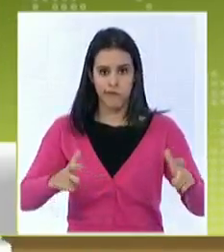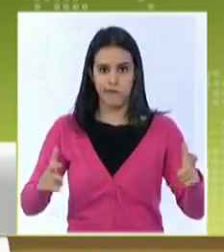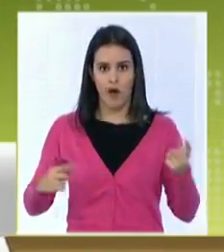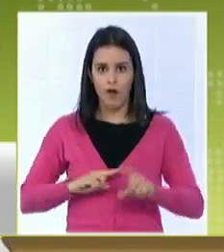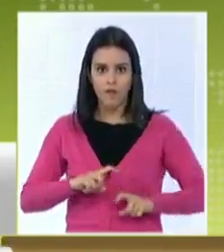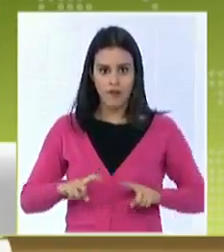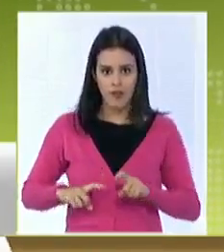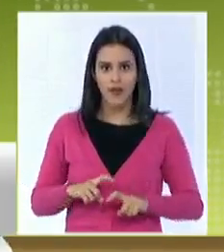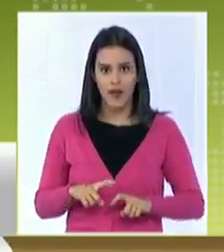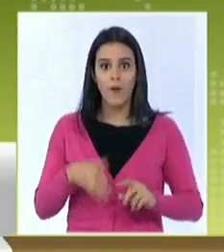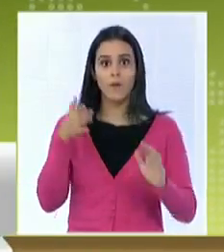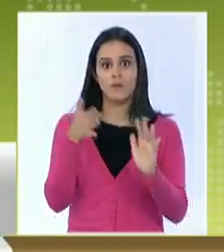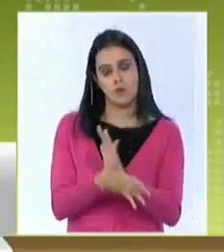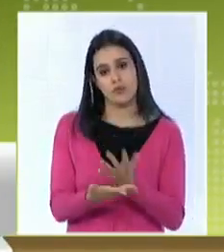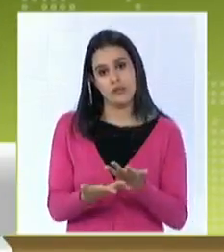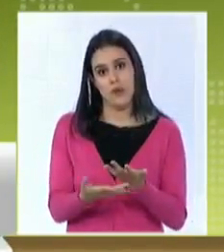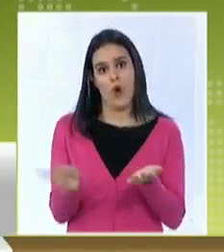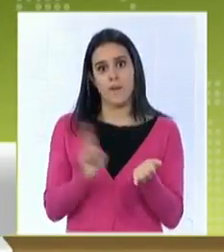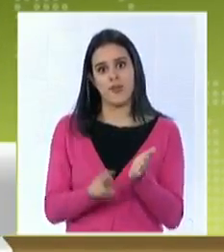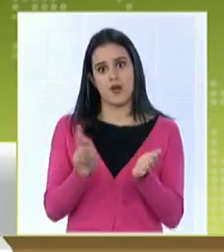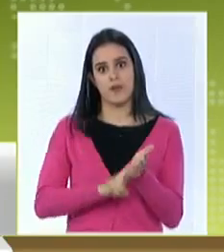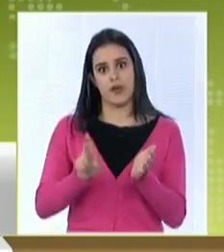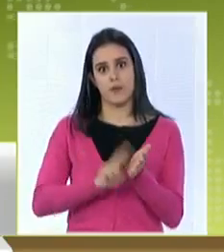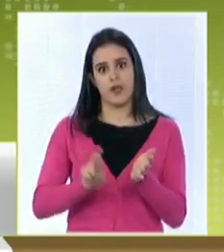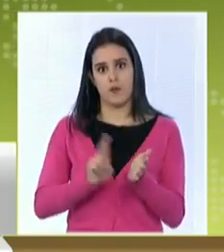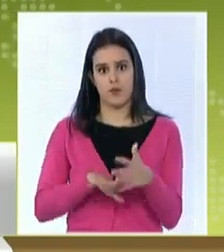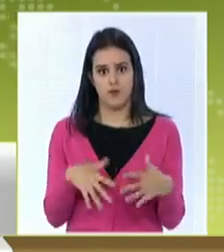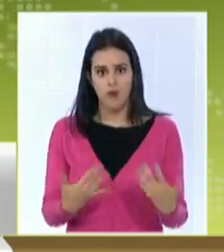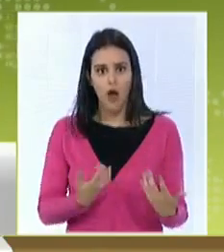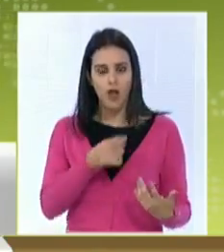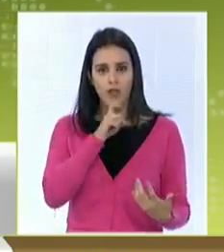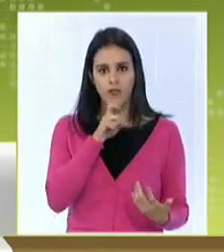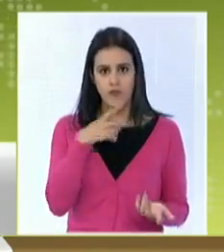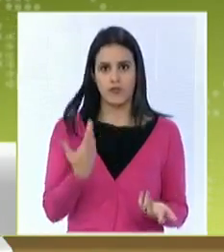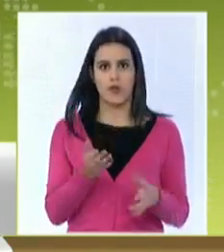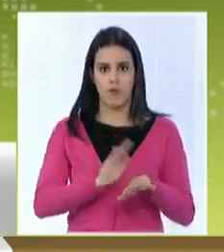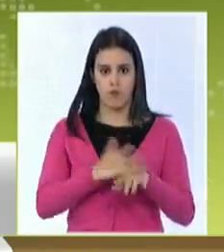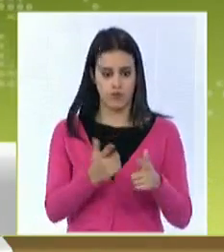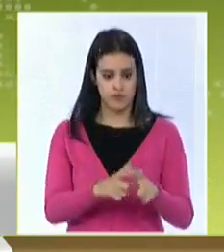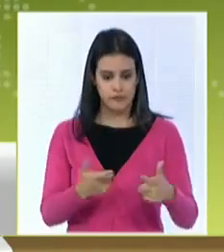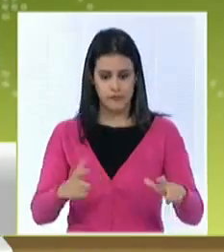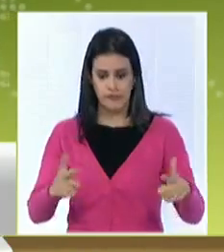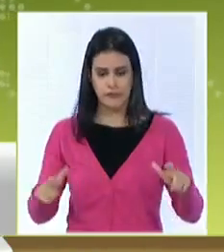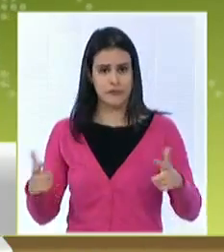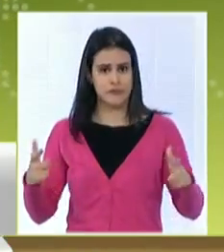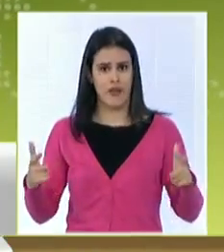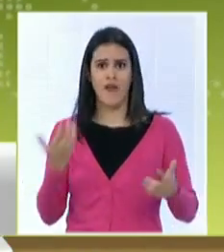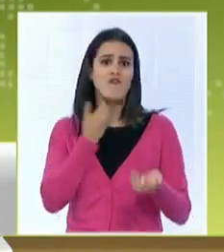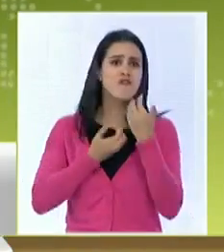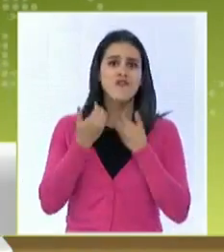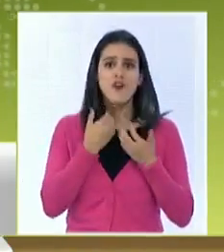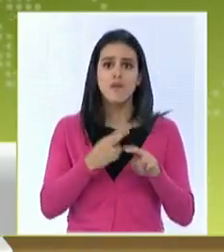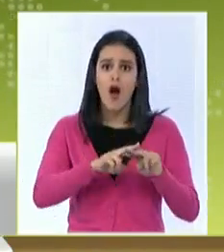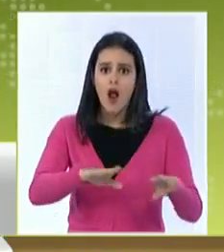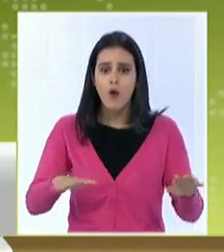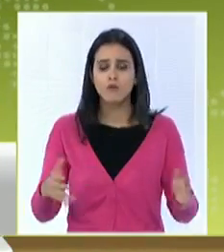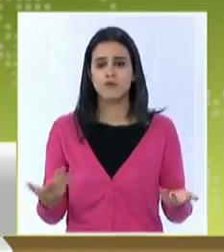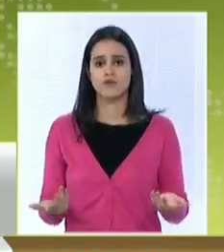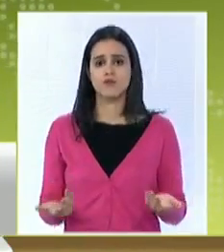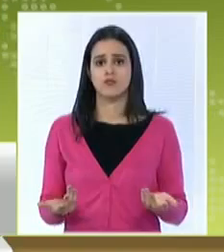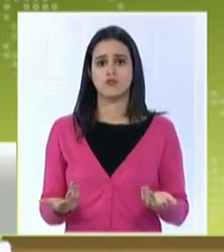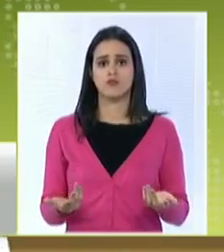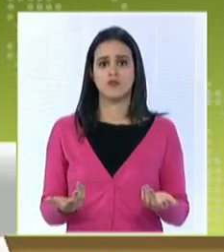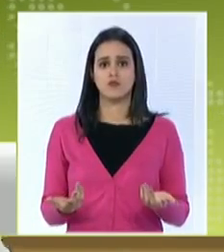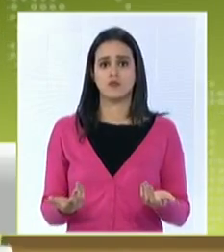cuando congelo. Entonces, si ese ciclo se repite varias veces, podemos llegar a una cantidad de microorganismos que van a